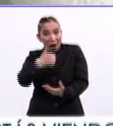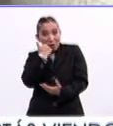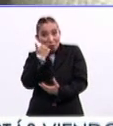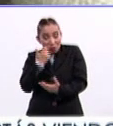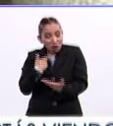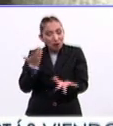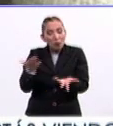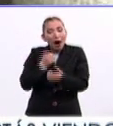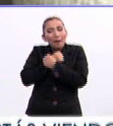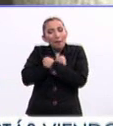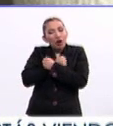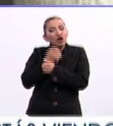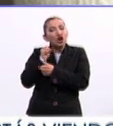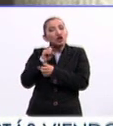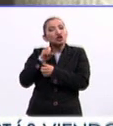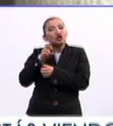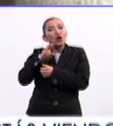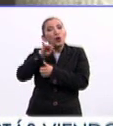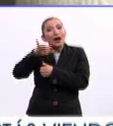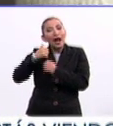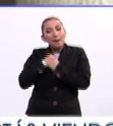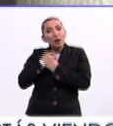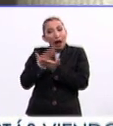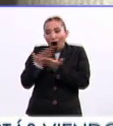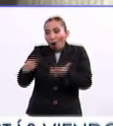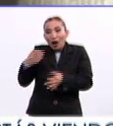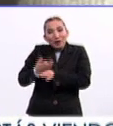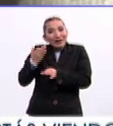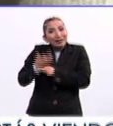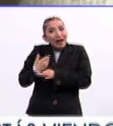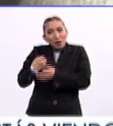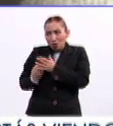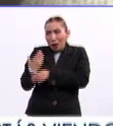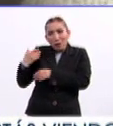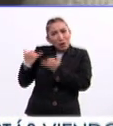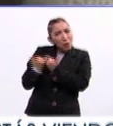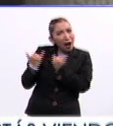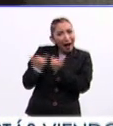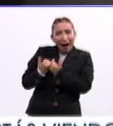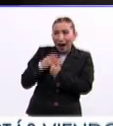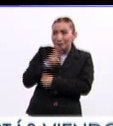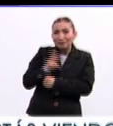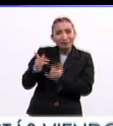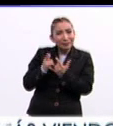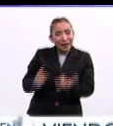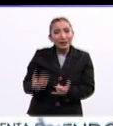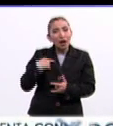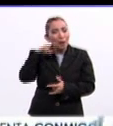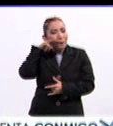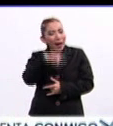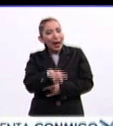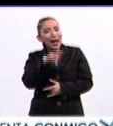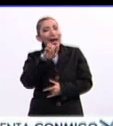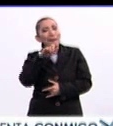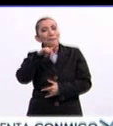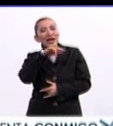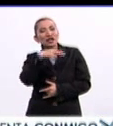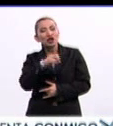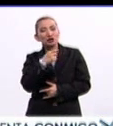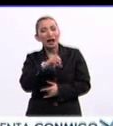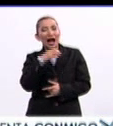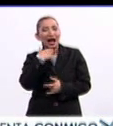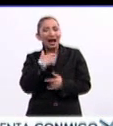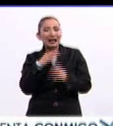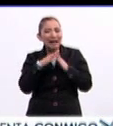les siguen hablando de los amores que ellos tienen, cómo se emocionan con la trama de los empeños de una casa, se ríen de los chistes, de las